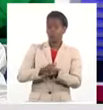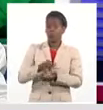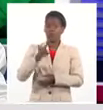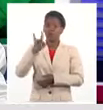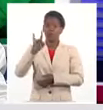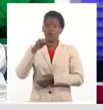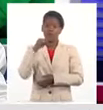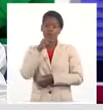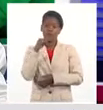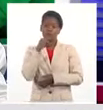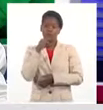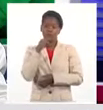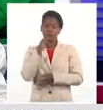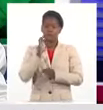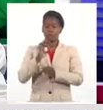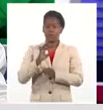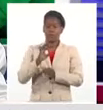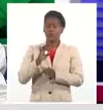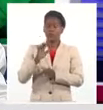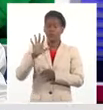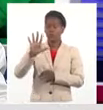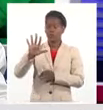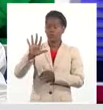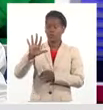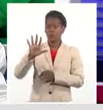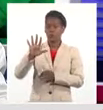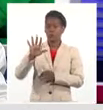los 5 rusos procedentes de